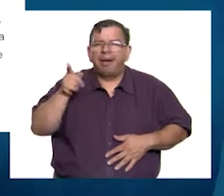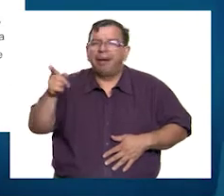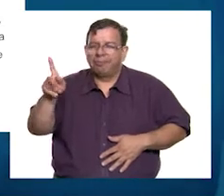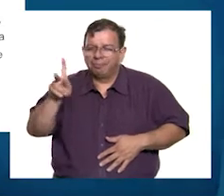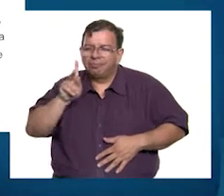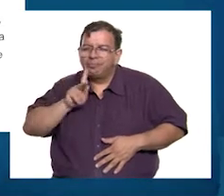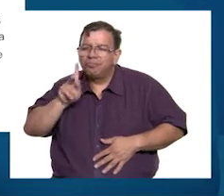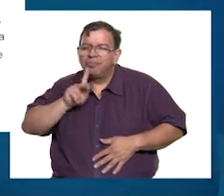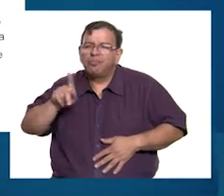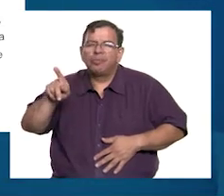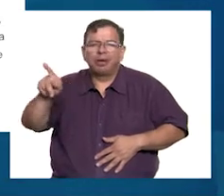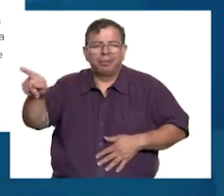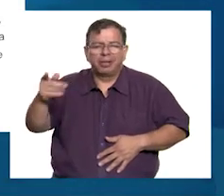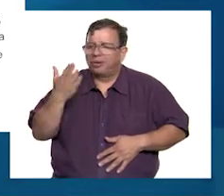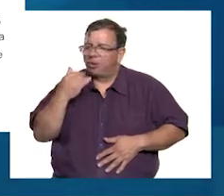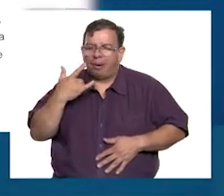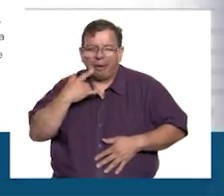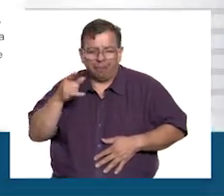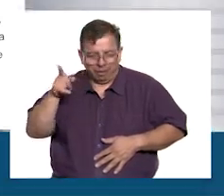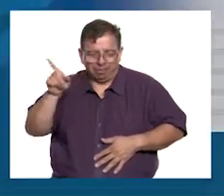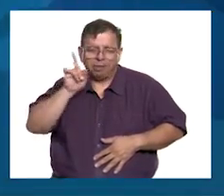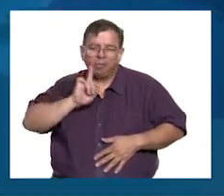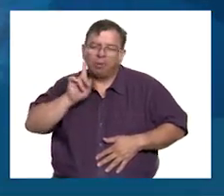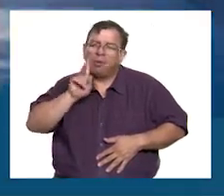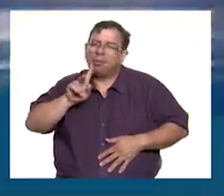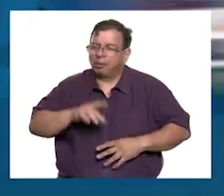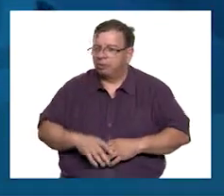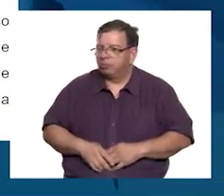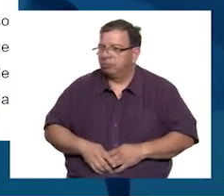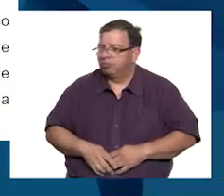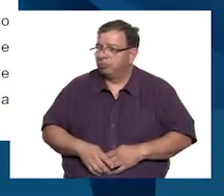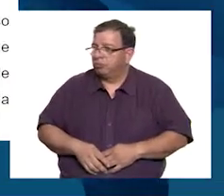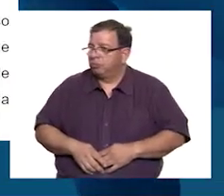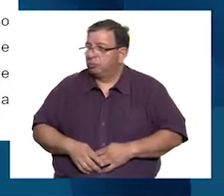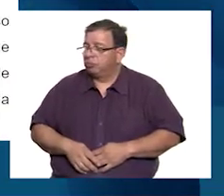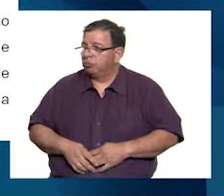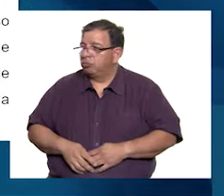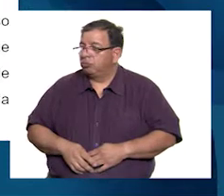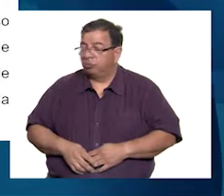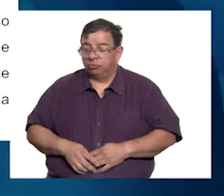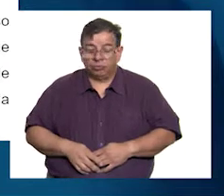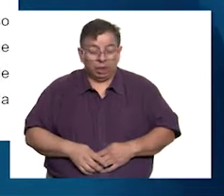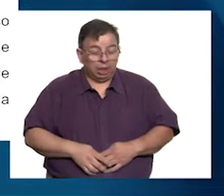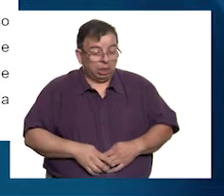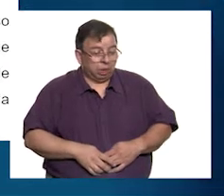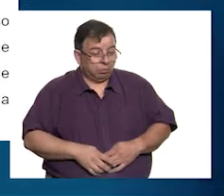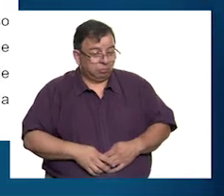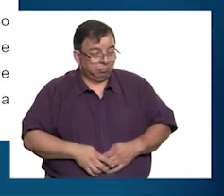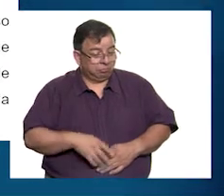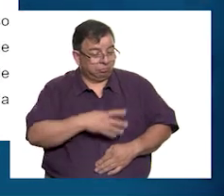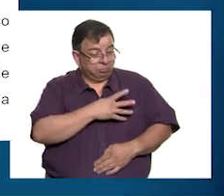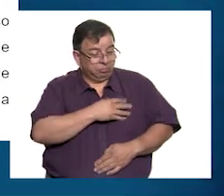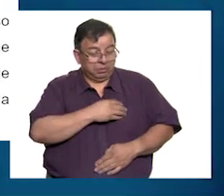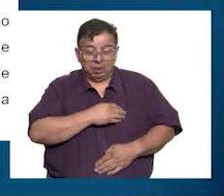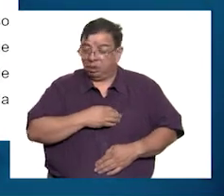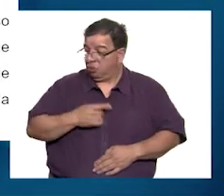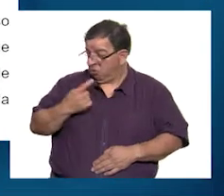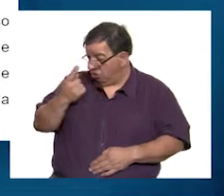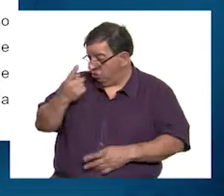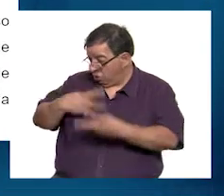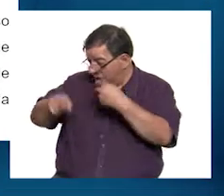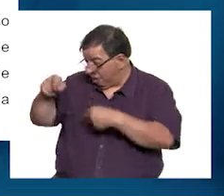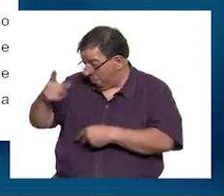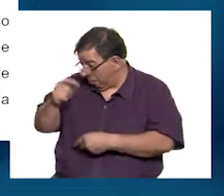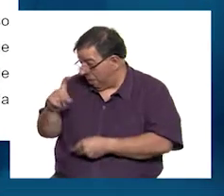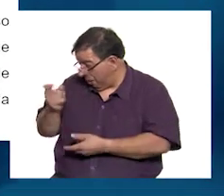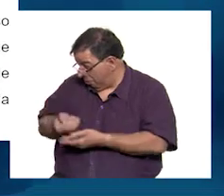dónde llegaría la descortesía de aquella joven. ¿Creéis que he venido aquí?, le respondió aquella orgullosa malcriada, ¿para daros